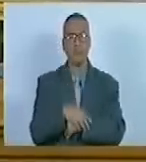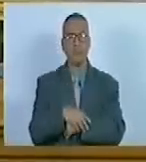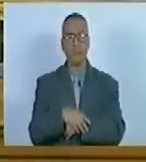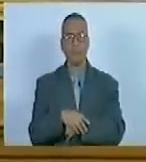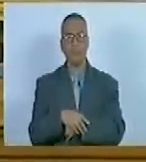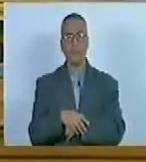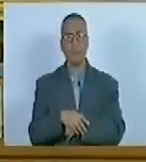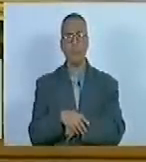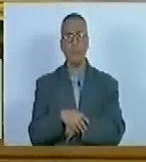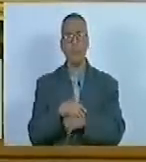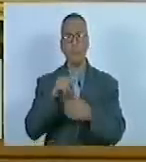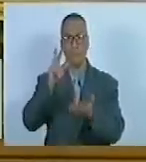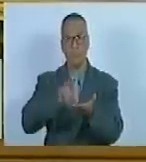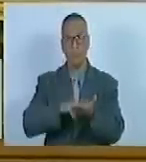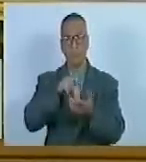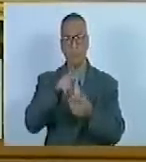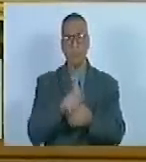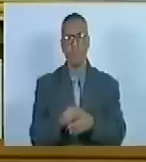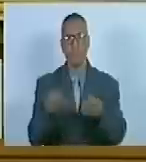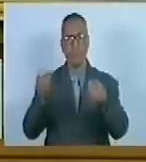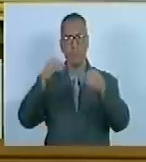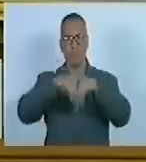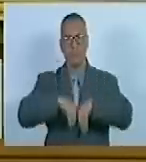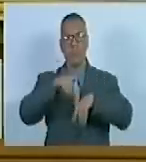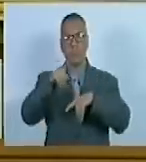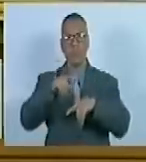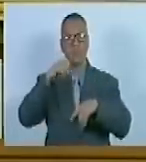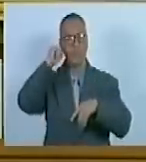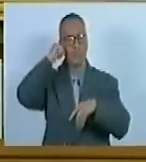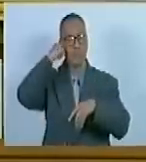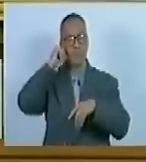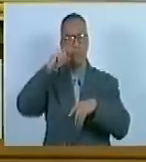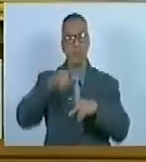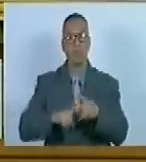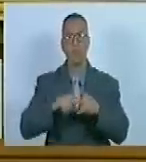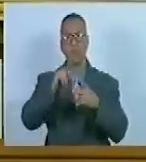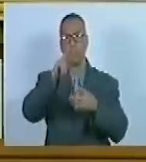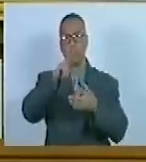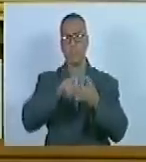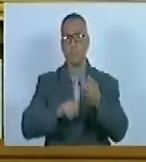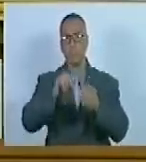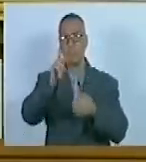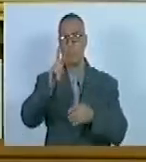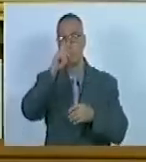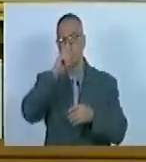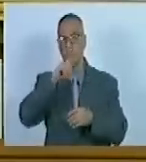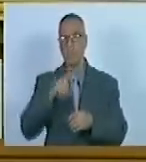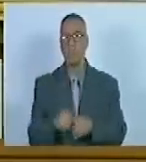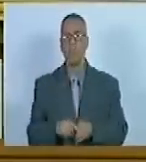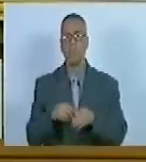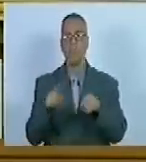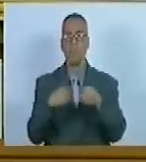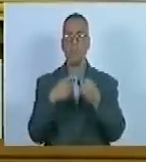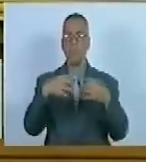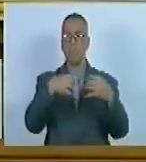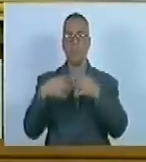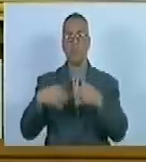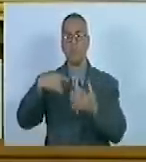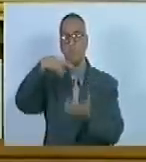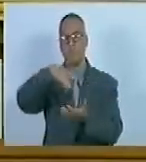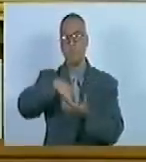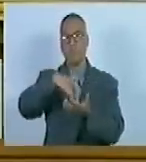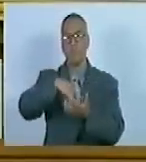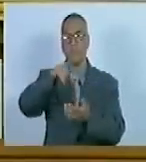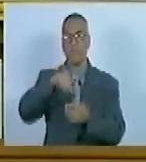que aprueben el acuerdo en conmemoración del 22º aniversario de la Batalla de